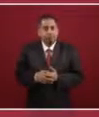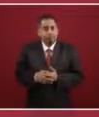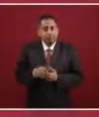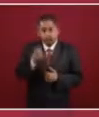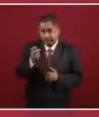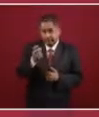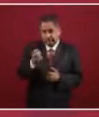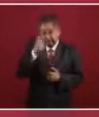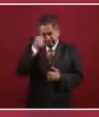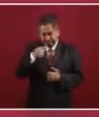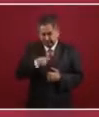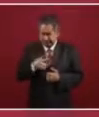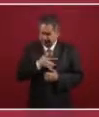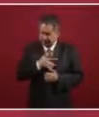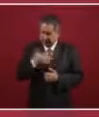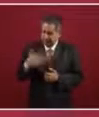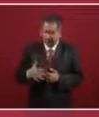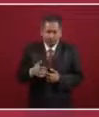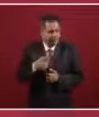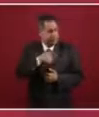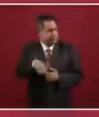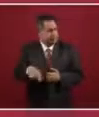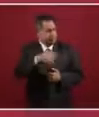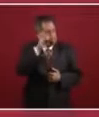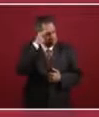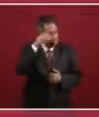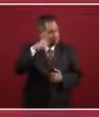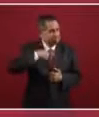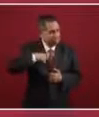me dolía muchísimo,